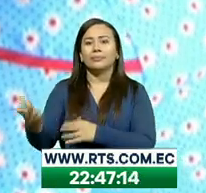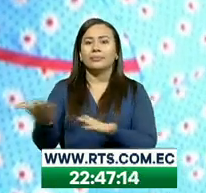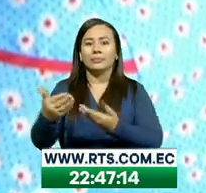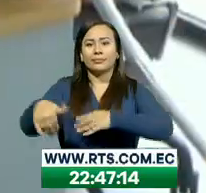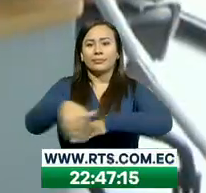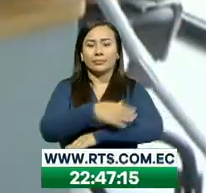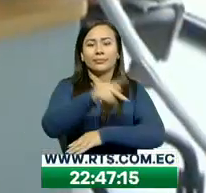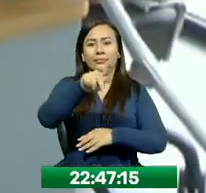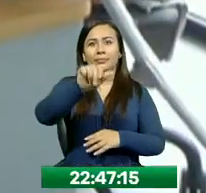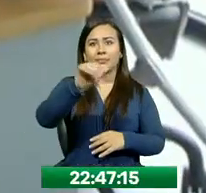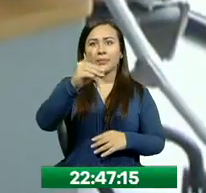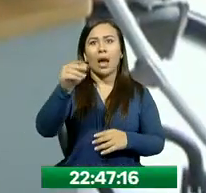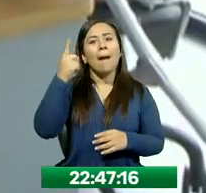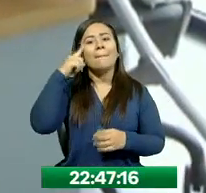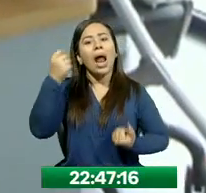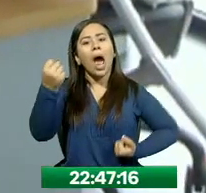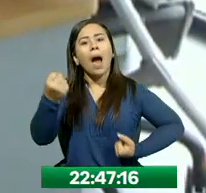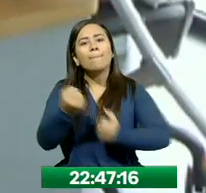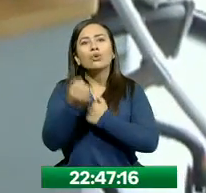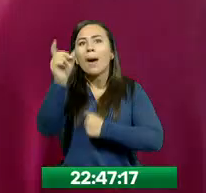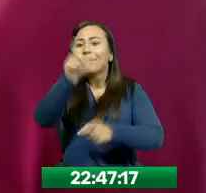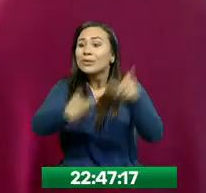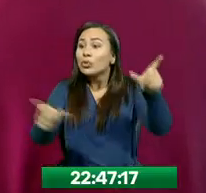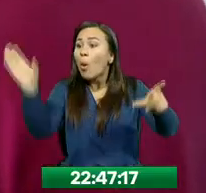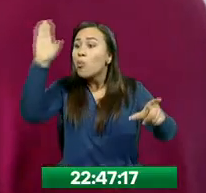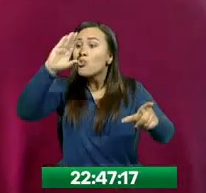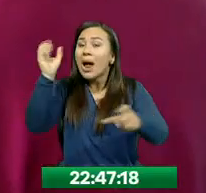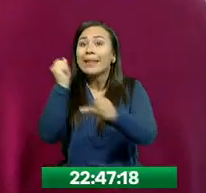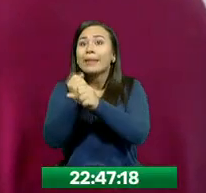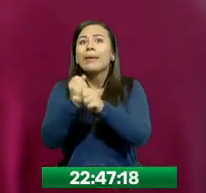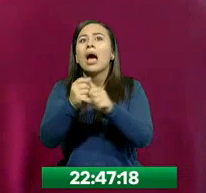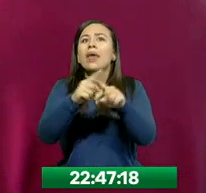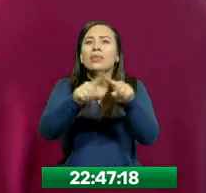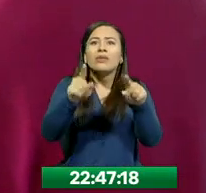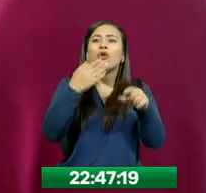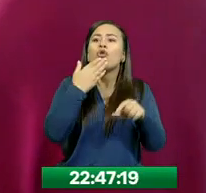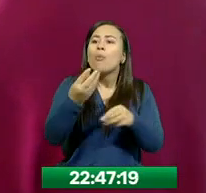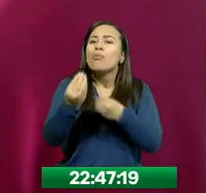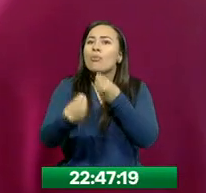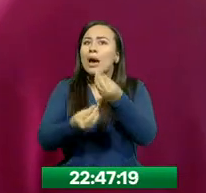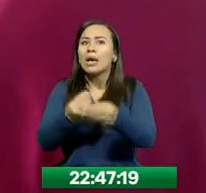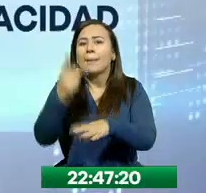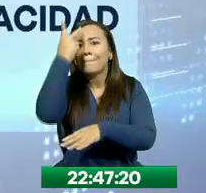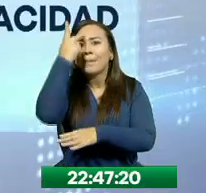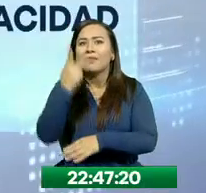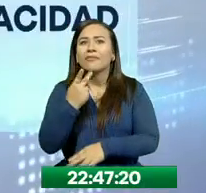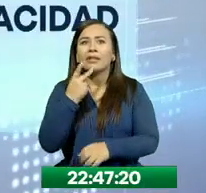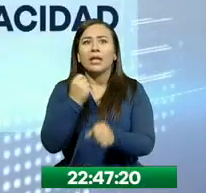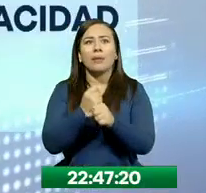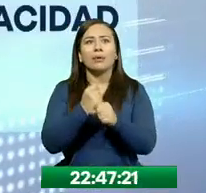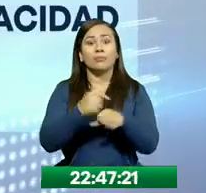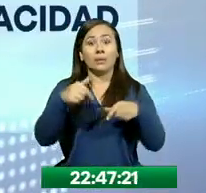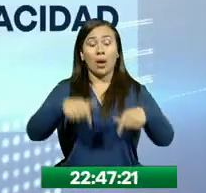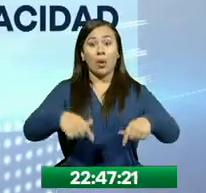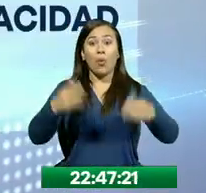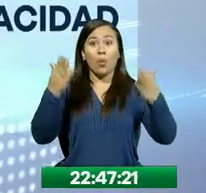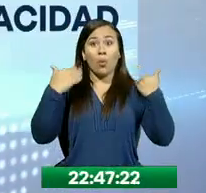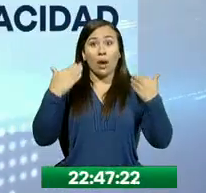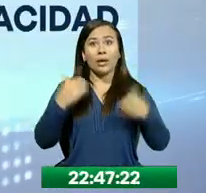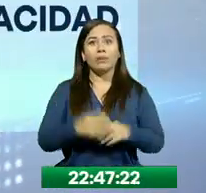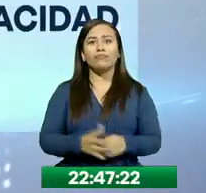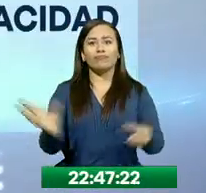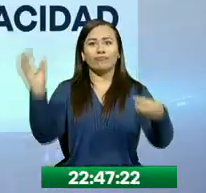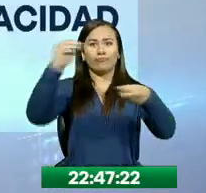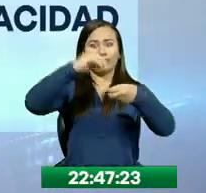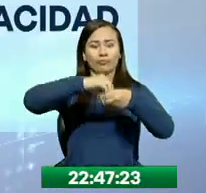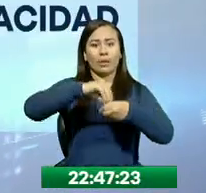Padre Solano para apoyar en la búsqueda de empleo de acuerdo a sus destrezas y perfil laboral. A nivel de Guayaquil nosotros hemos